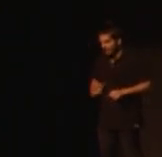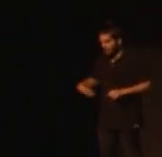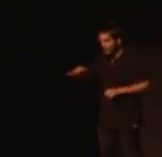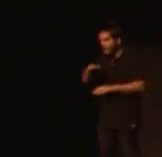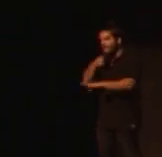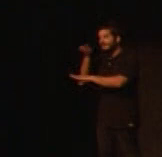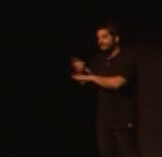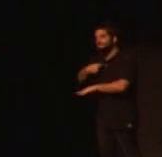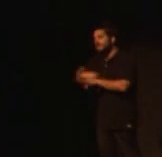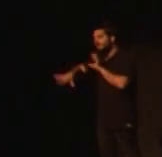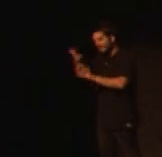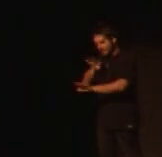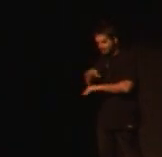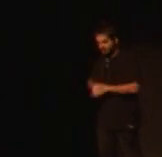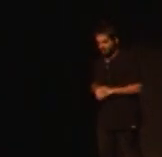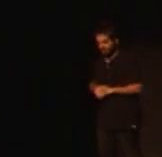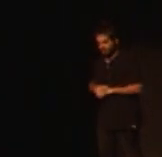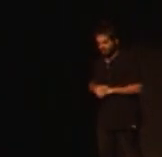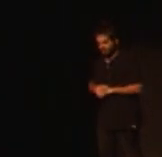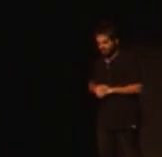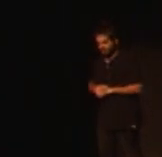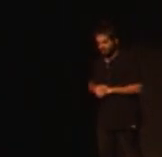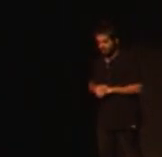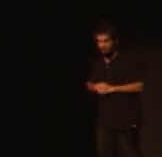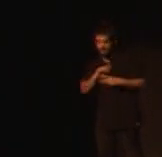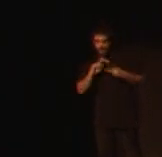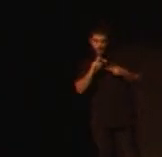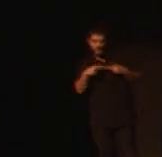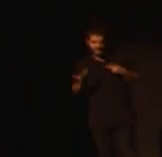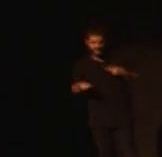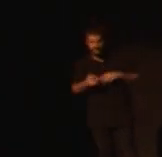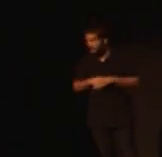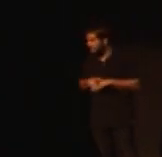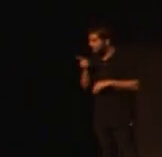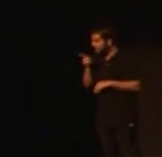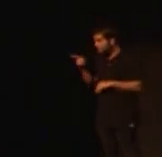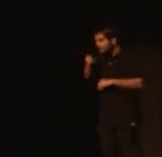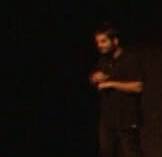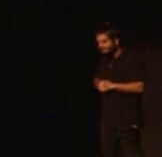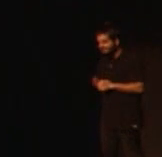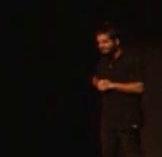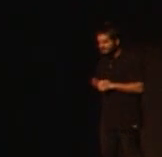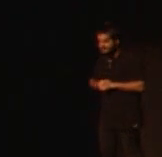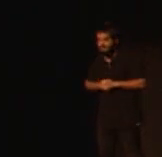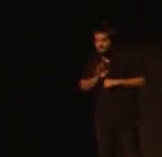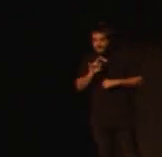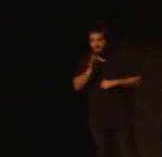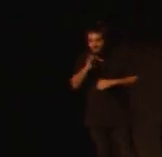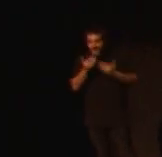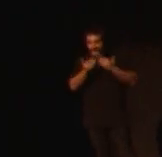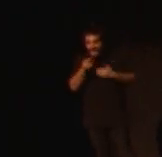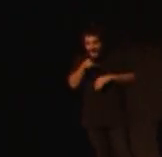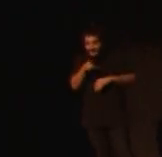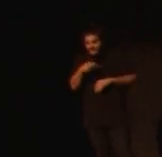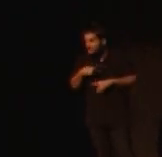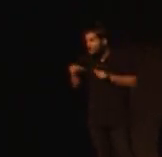y cómo quiero hacerlo. Y lo siguiente... ¿Yo? Sí, tú, porque gracias a ti ya no viajo sola. Ya